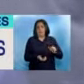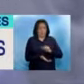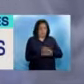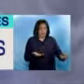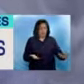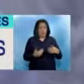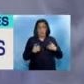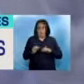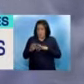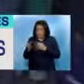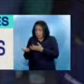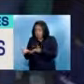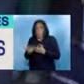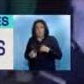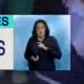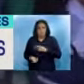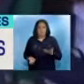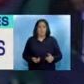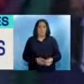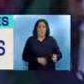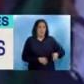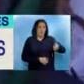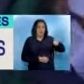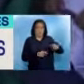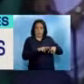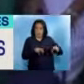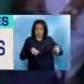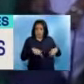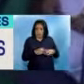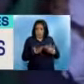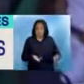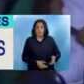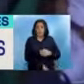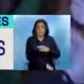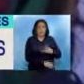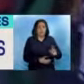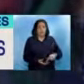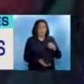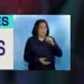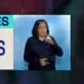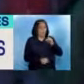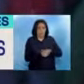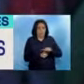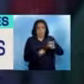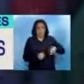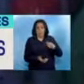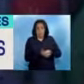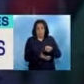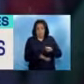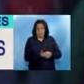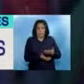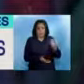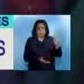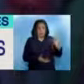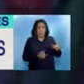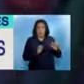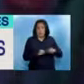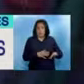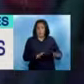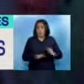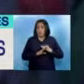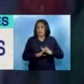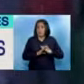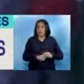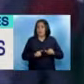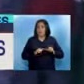porque tenemos familia, tenemos necesidades. El director regional de salud de Tumbes prometió pagar los sueldos atrasados a las enfermeras, hecho que de cumplirse evitaría